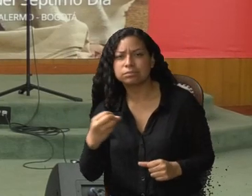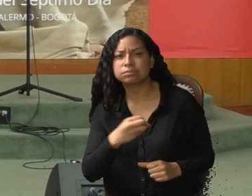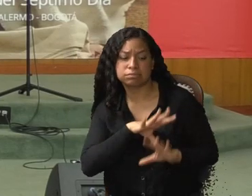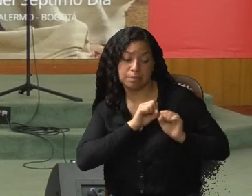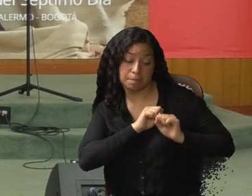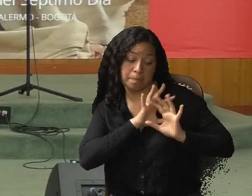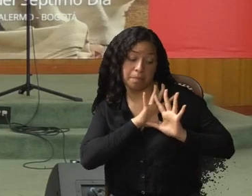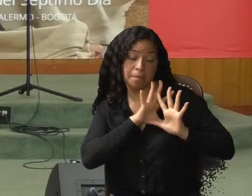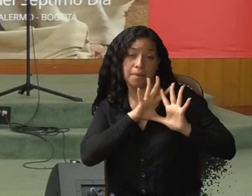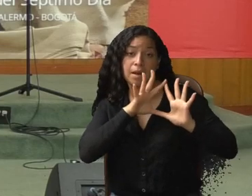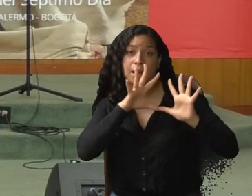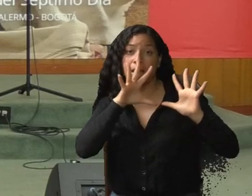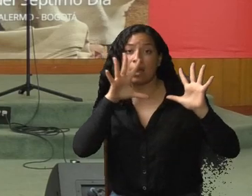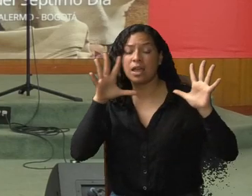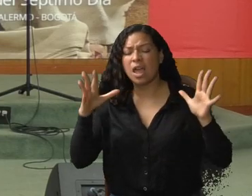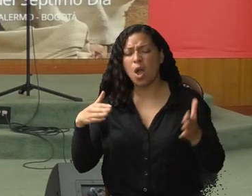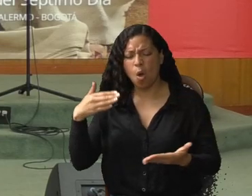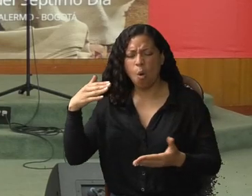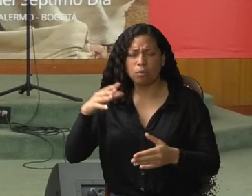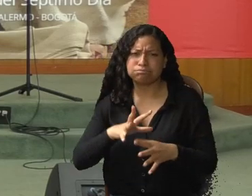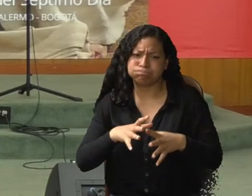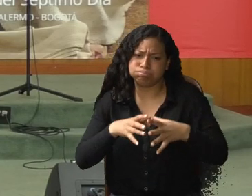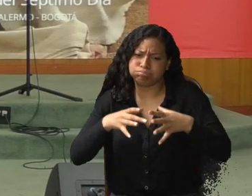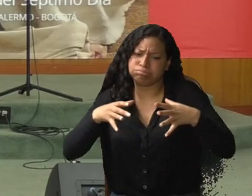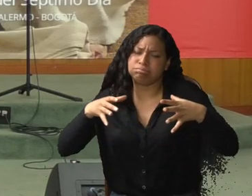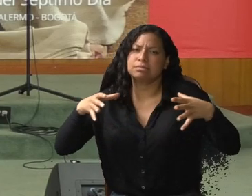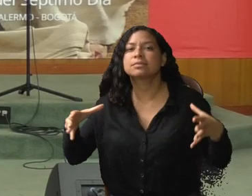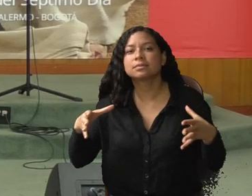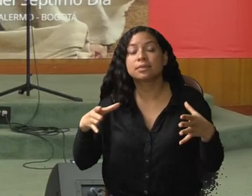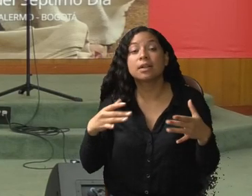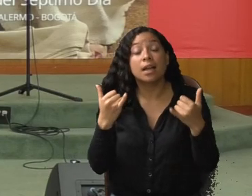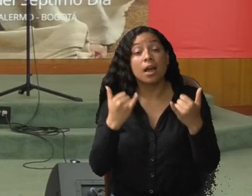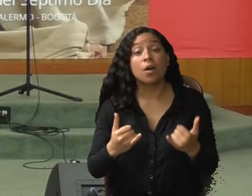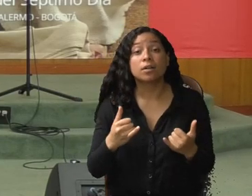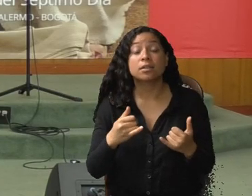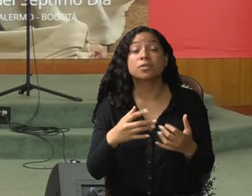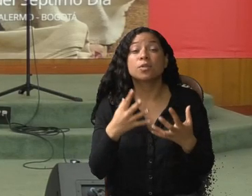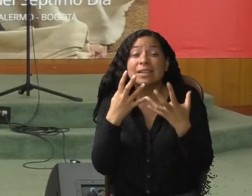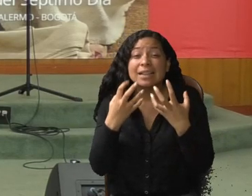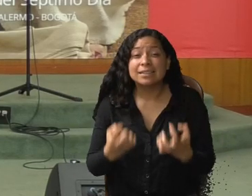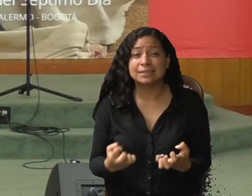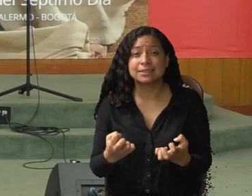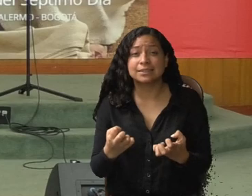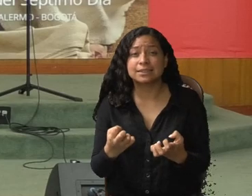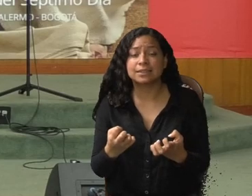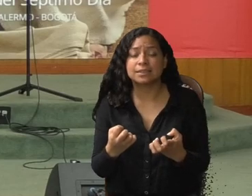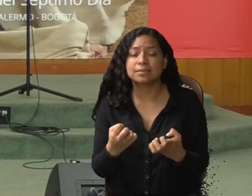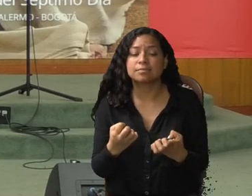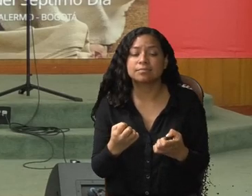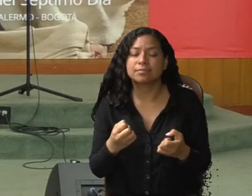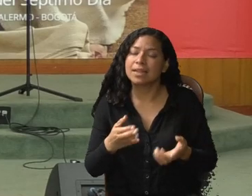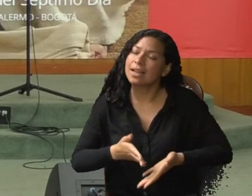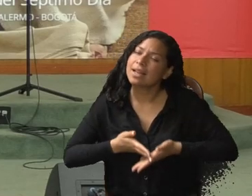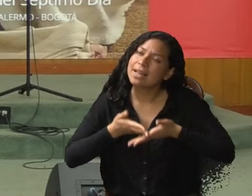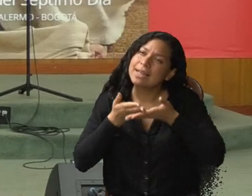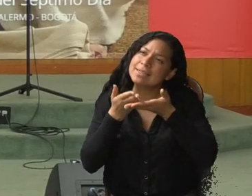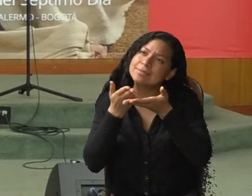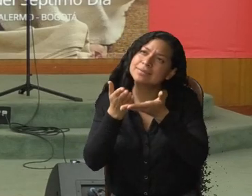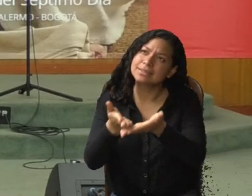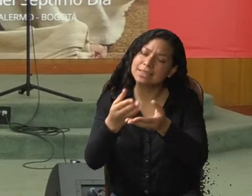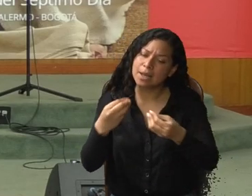Pero si tienes un deseo especial de acercarte a Dios, de entregarte, de bautizarte, por favor busca a los líderes de la